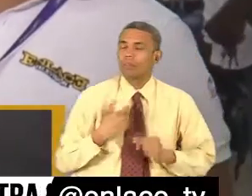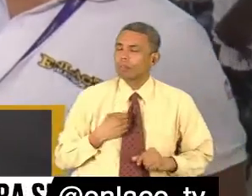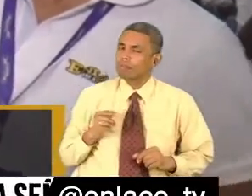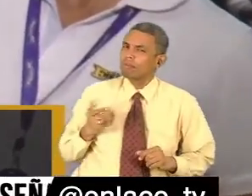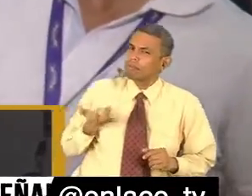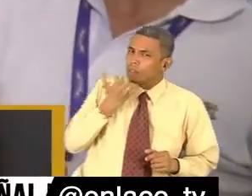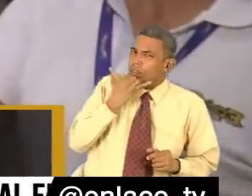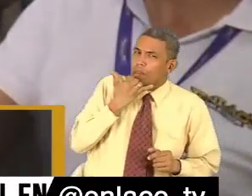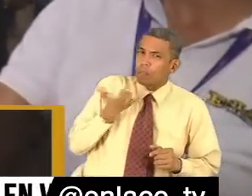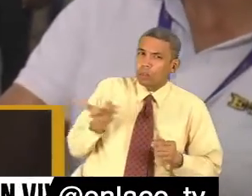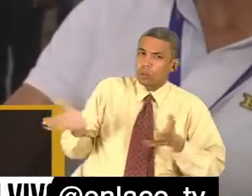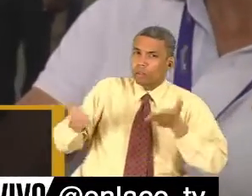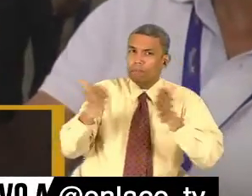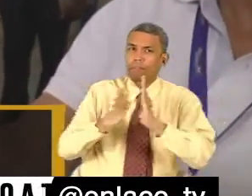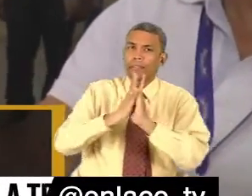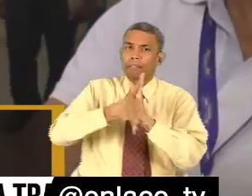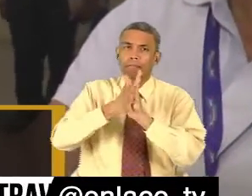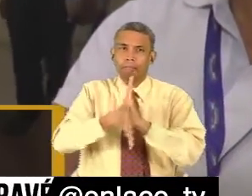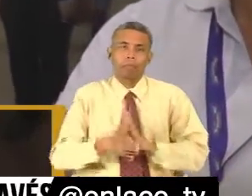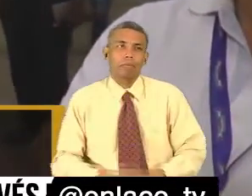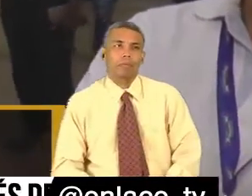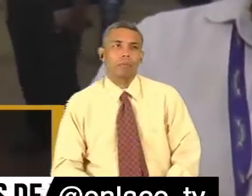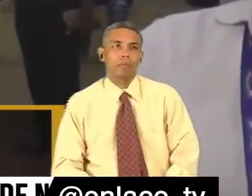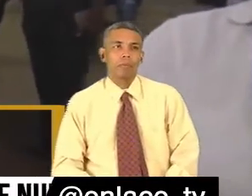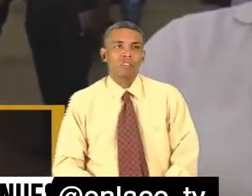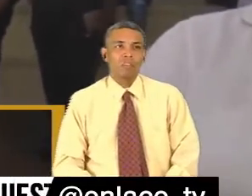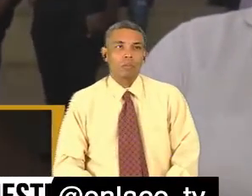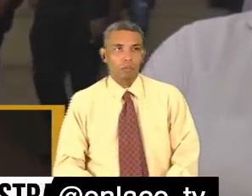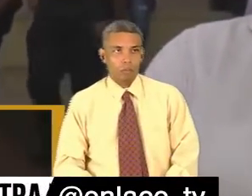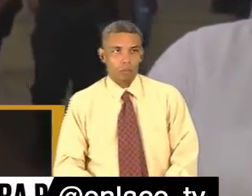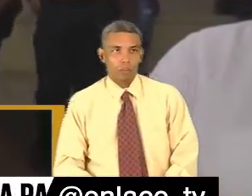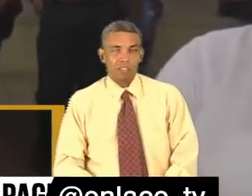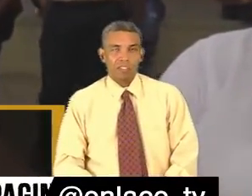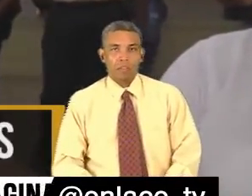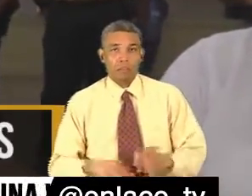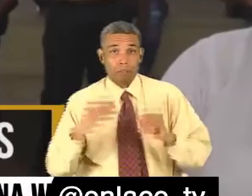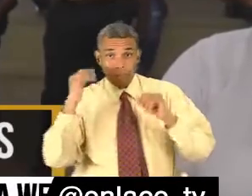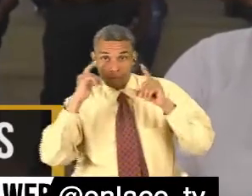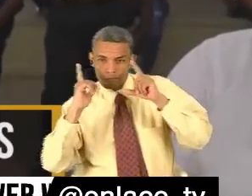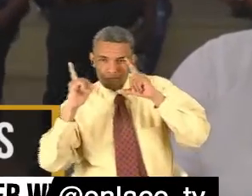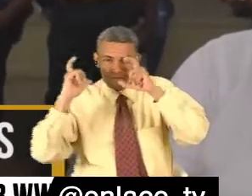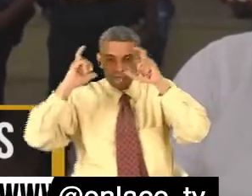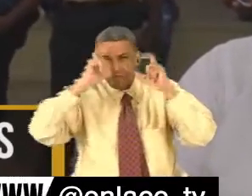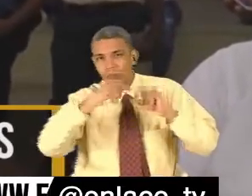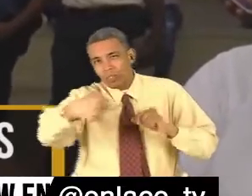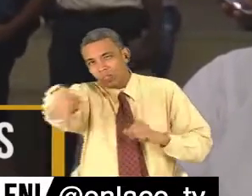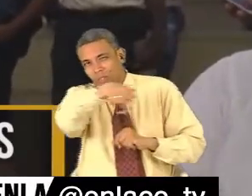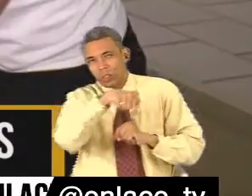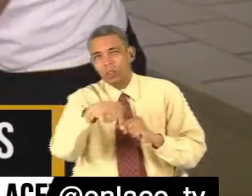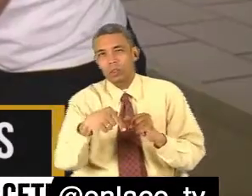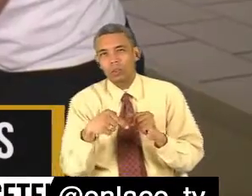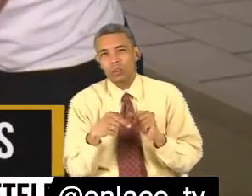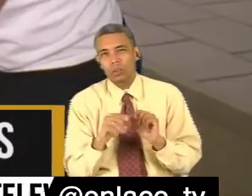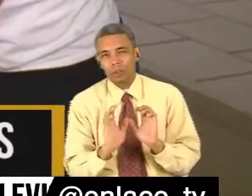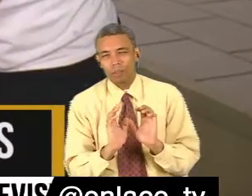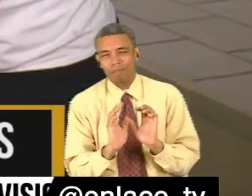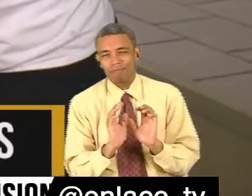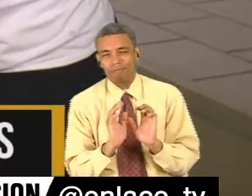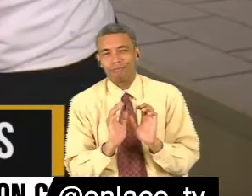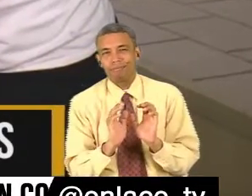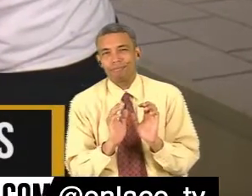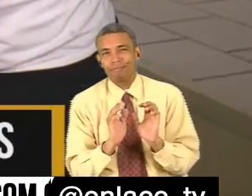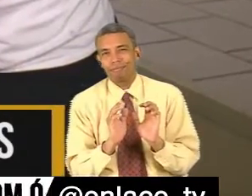Bueno, básicamente los inconvenientes estuvieron dados con los fotógrafos por cuestiones de organización de documentación